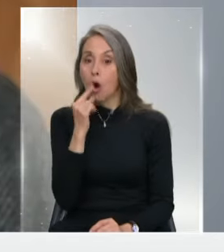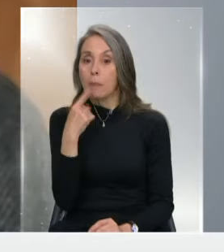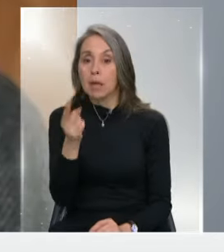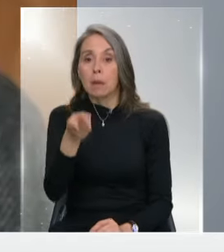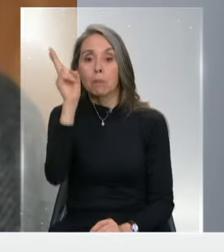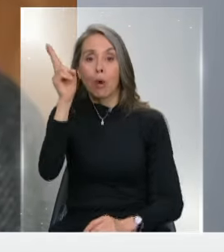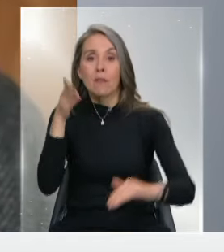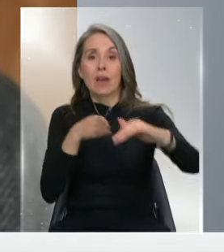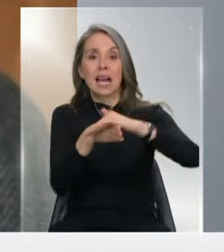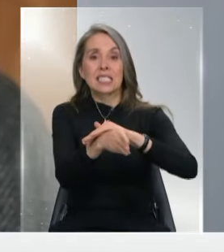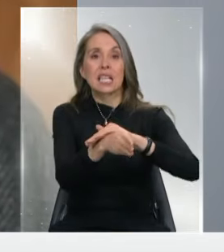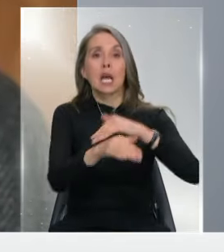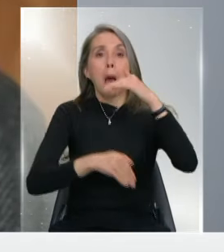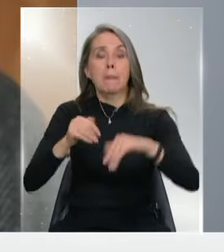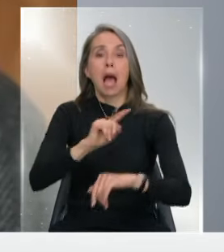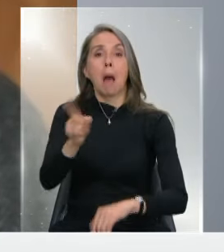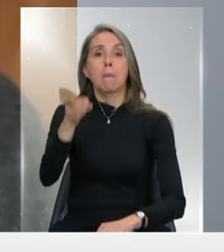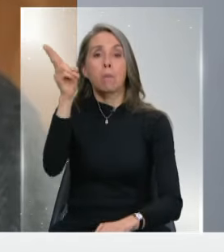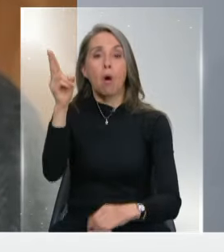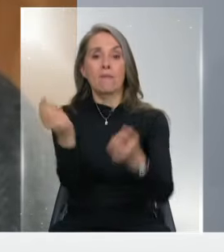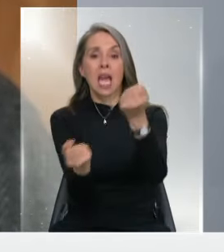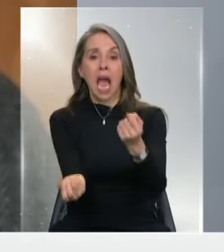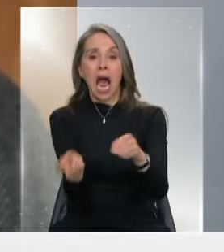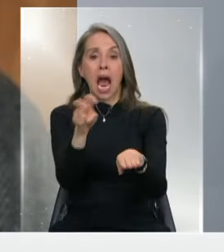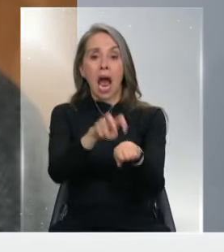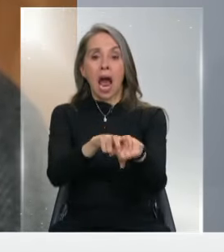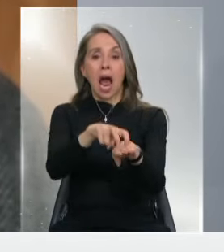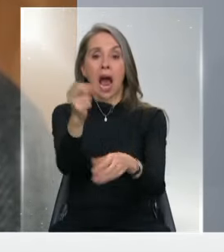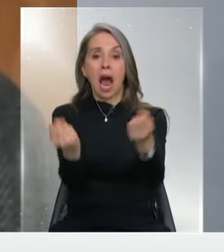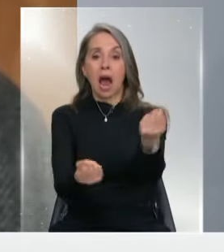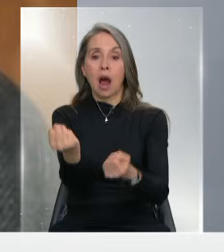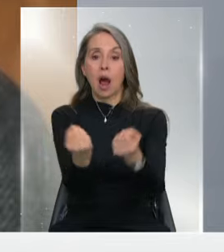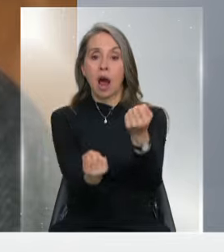una playa, no vuelva a conducir más un vehículo